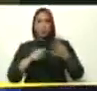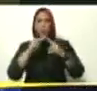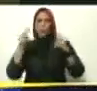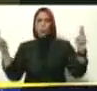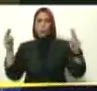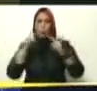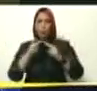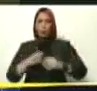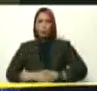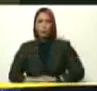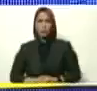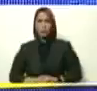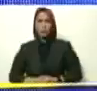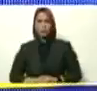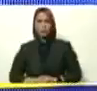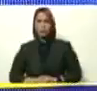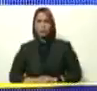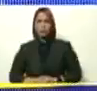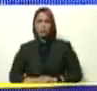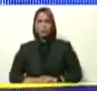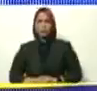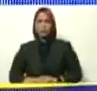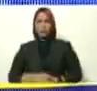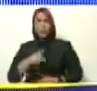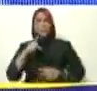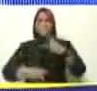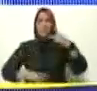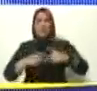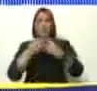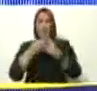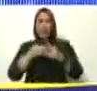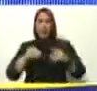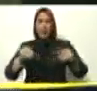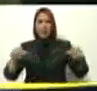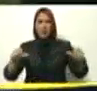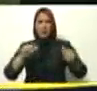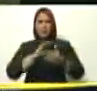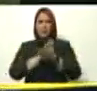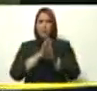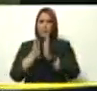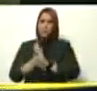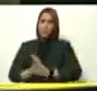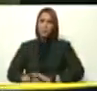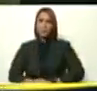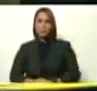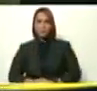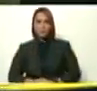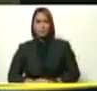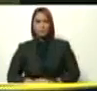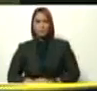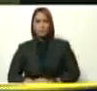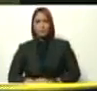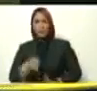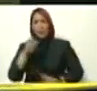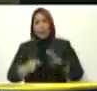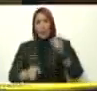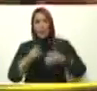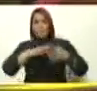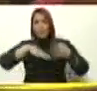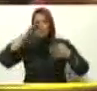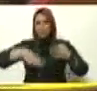Cruz, de la planta de harina de Aragua de Barcelona, de la planta de lácteos de Aragua de